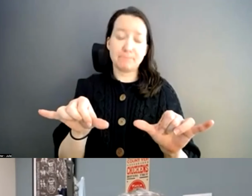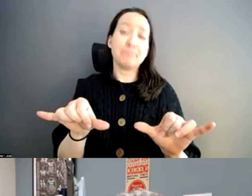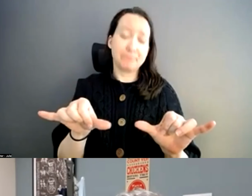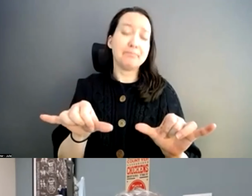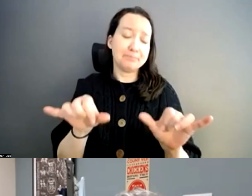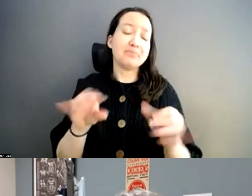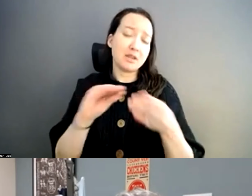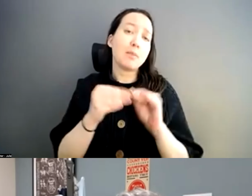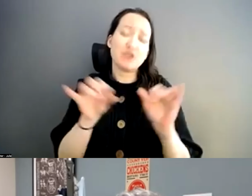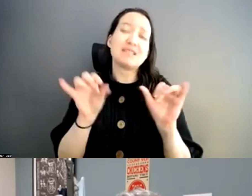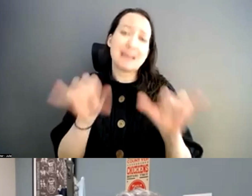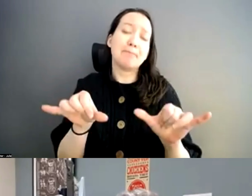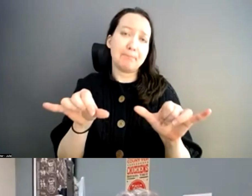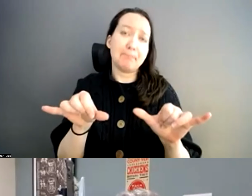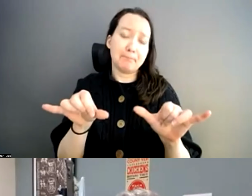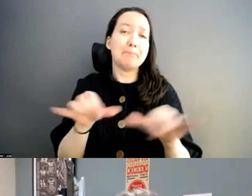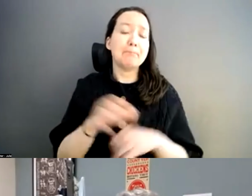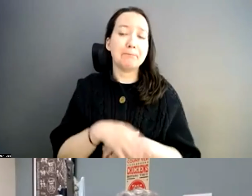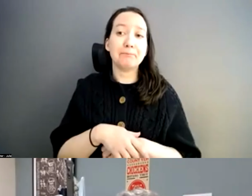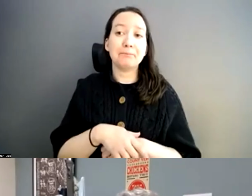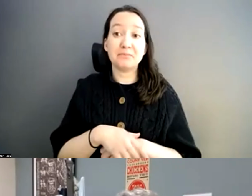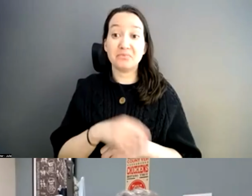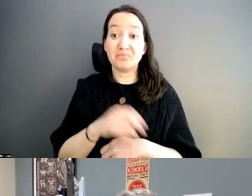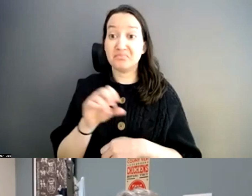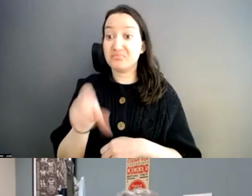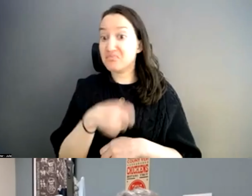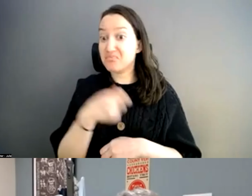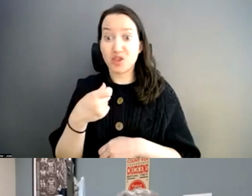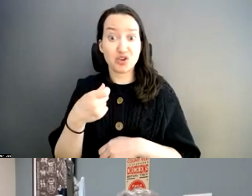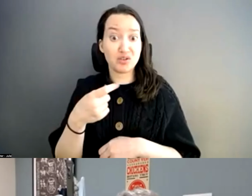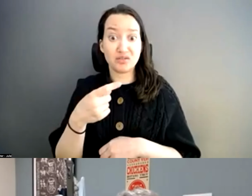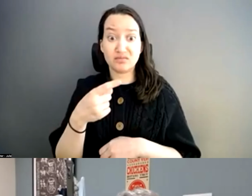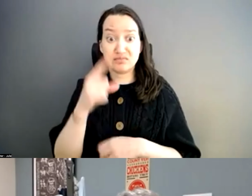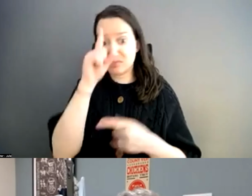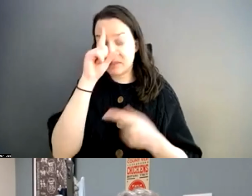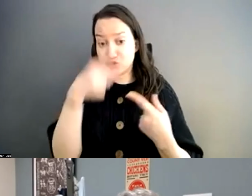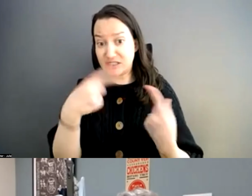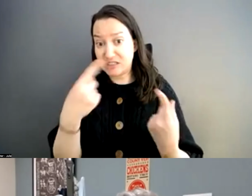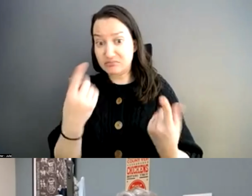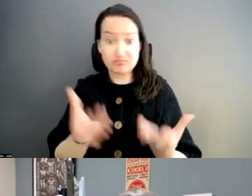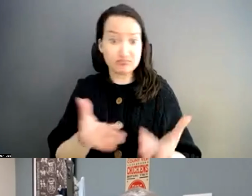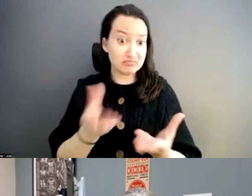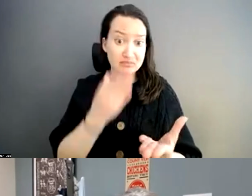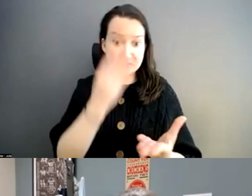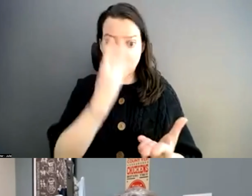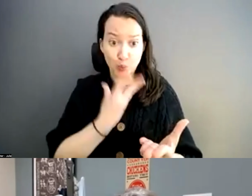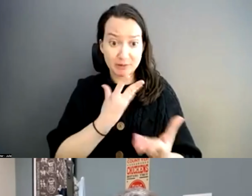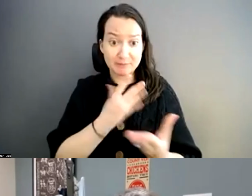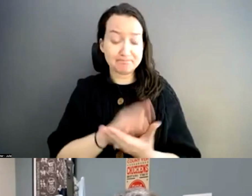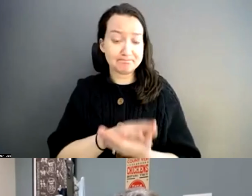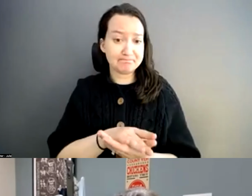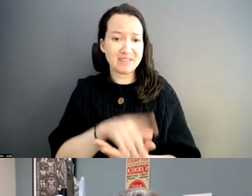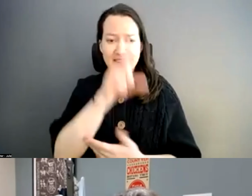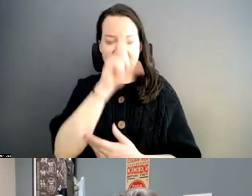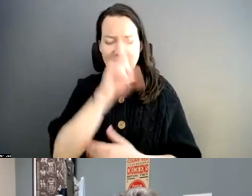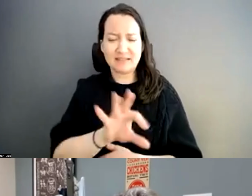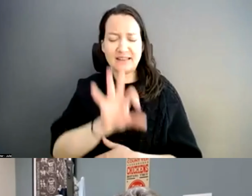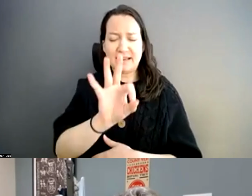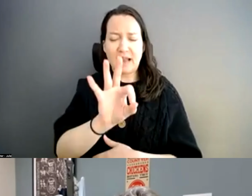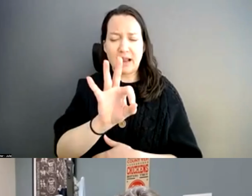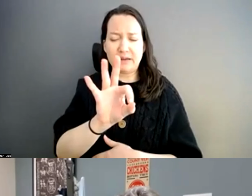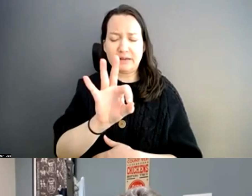y CIEN son lo mismo. Para lo que yo entiendo, Sí, es el mismo número. Si alguien entiende algo diferente, por favor, déjenmelo saber.